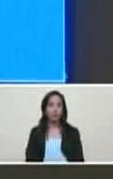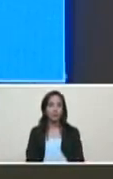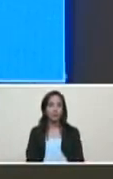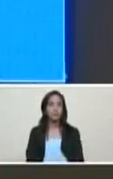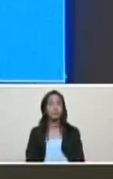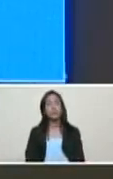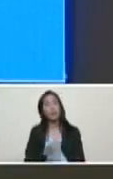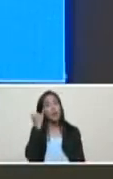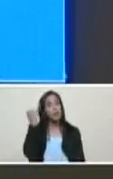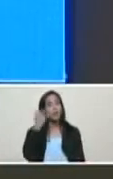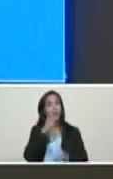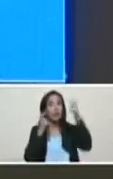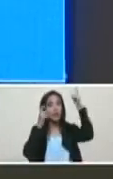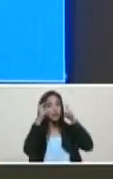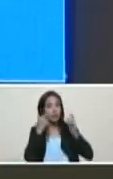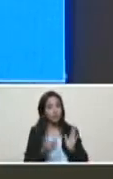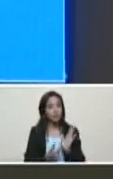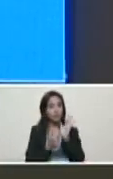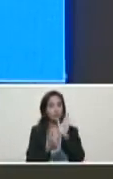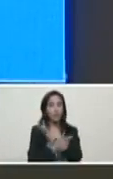Nuestro comandante Chávez así lo entendió.